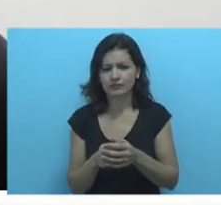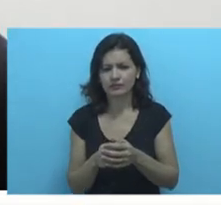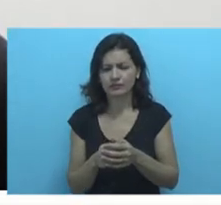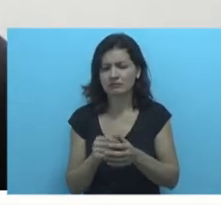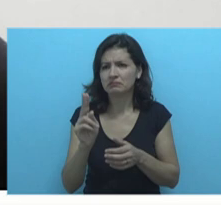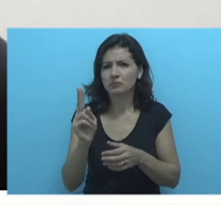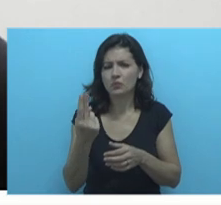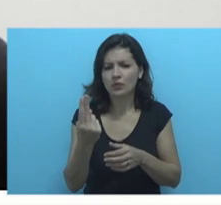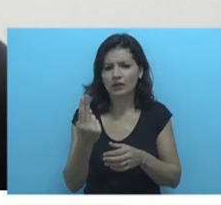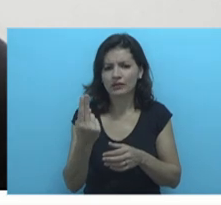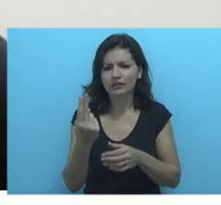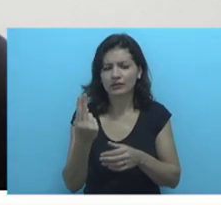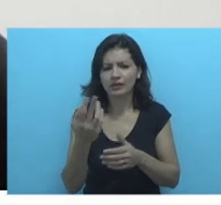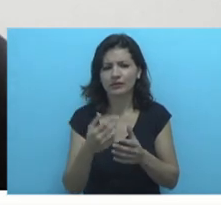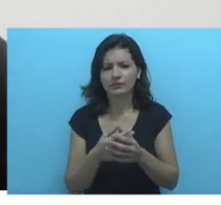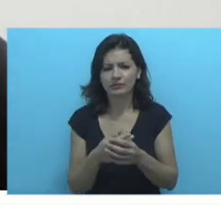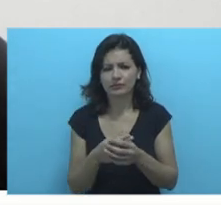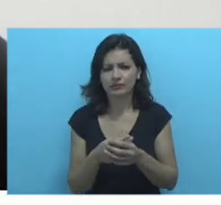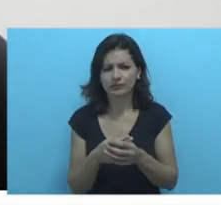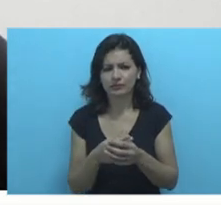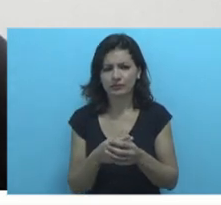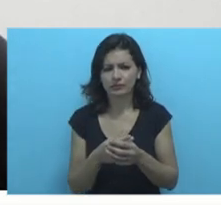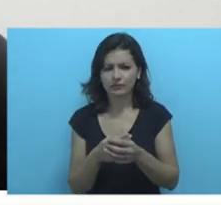generalmente la muerte viene a coronar